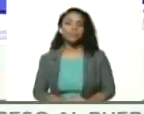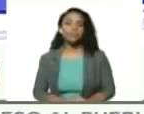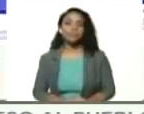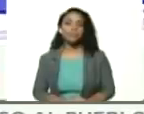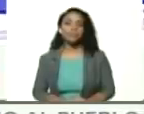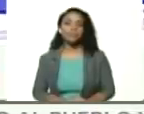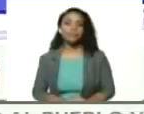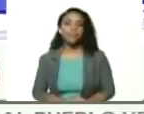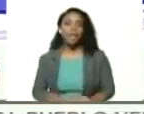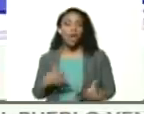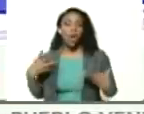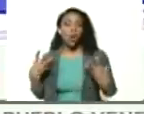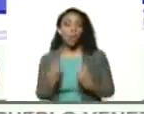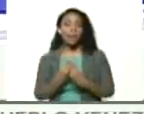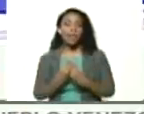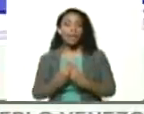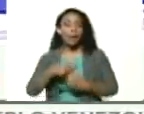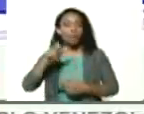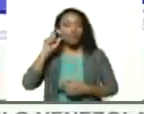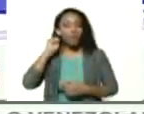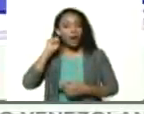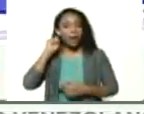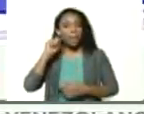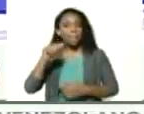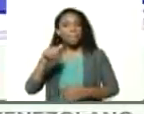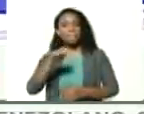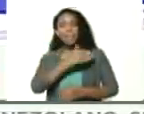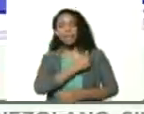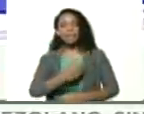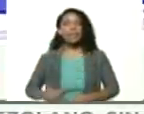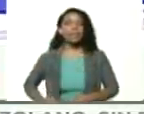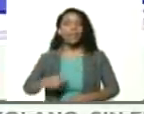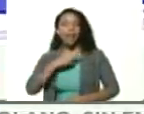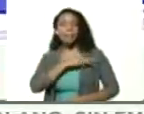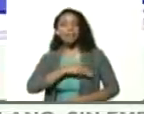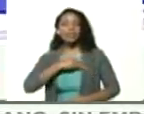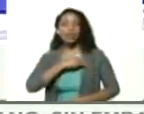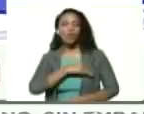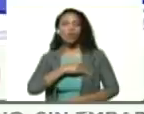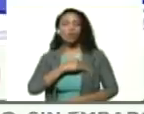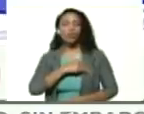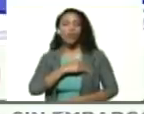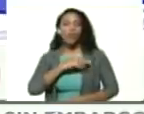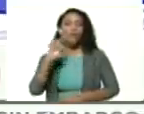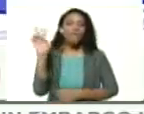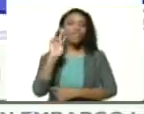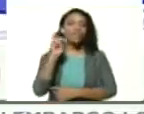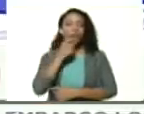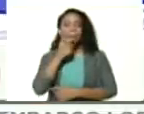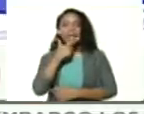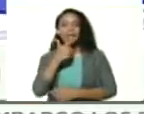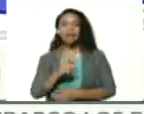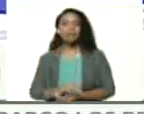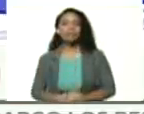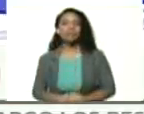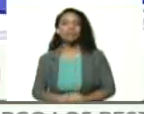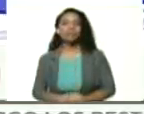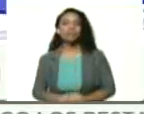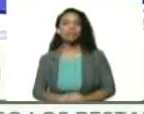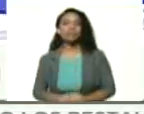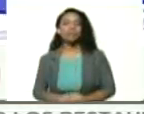la compañera Jacqueline Farías, presidente de la misión Venezuela Bella,